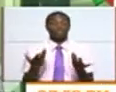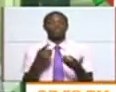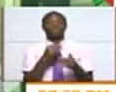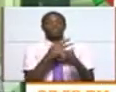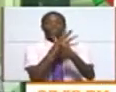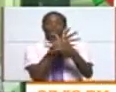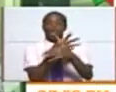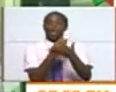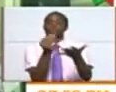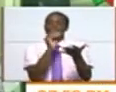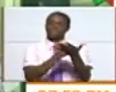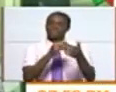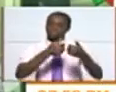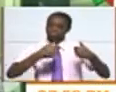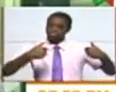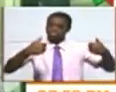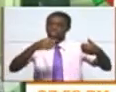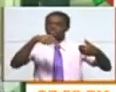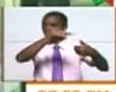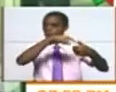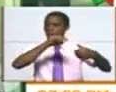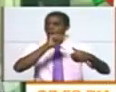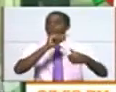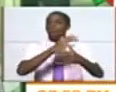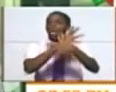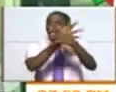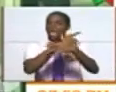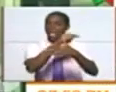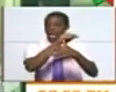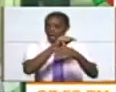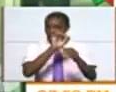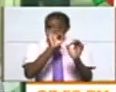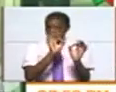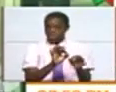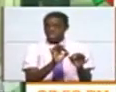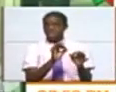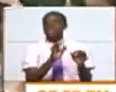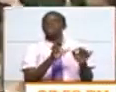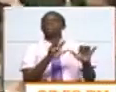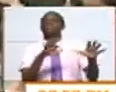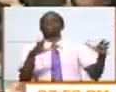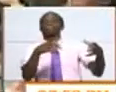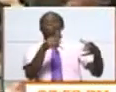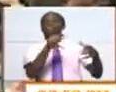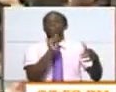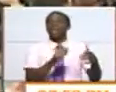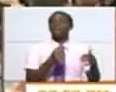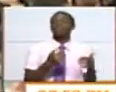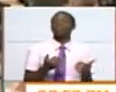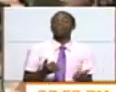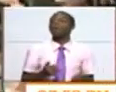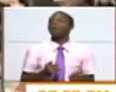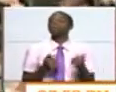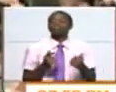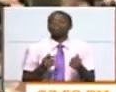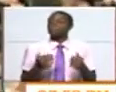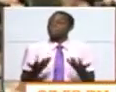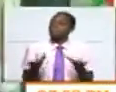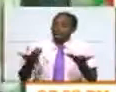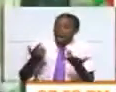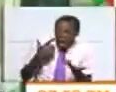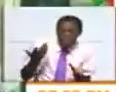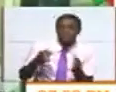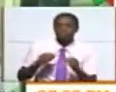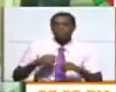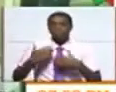que los países de la OEA y la OEA como organización debe tomar un papel más protagónico en la situación.